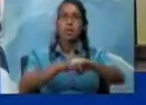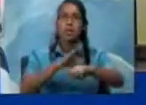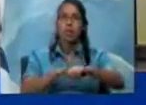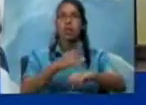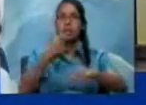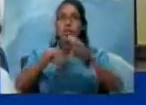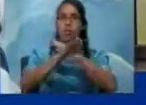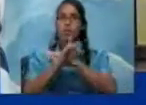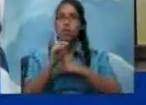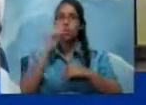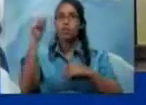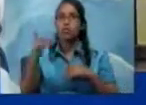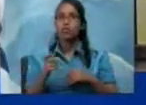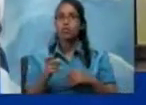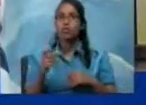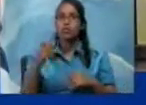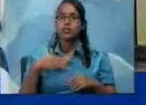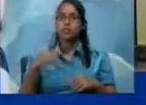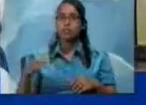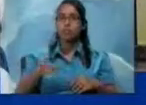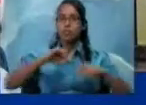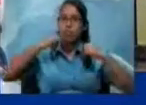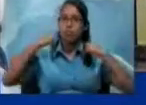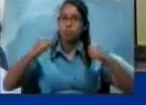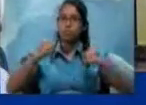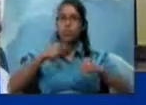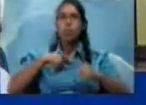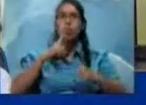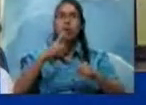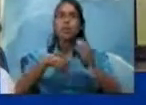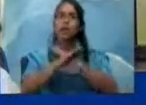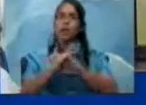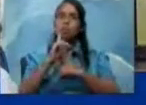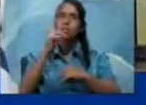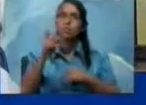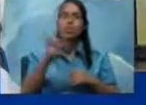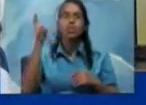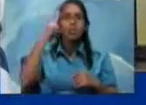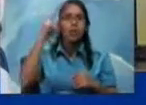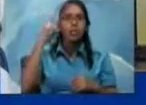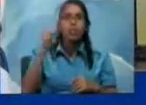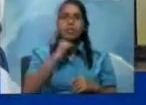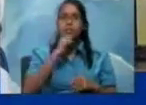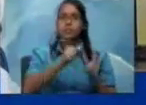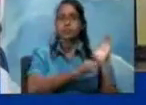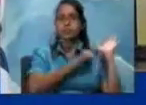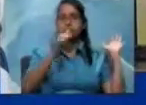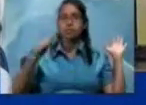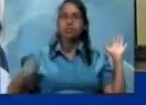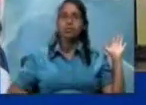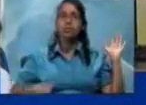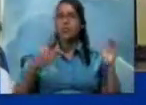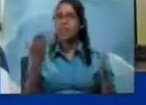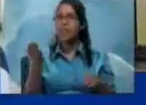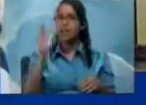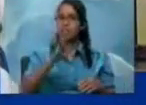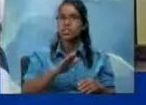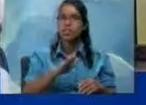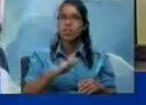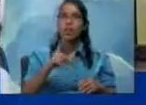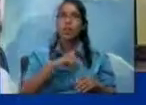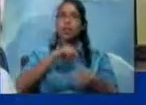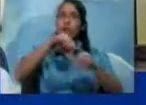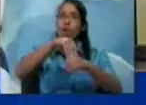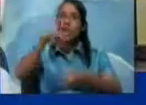voy a preguntar a mi Henry Henry sabiendo que era el señor y que andamos en